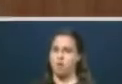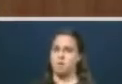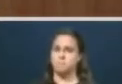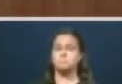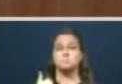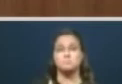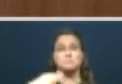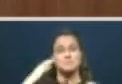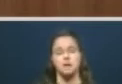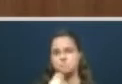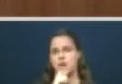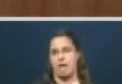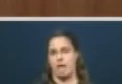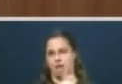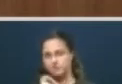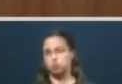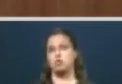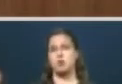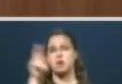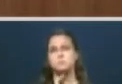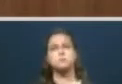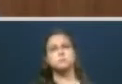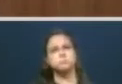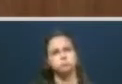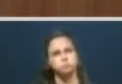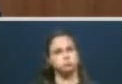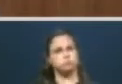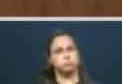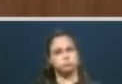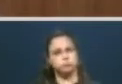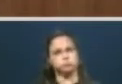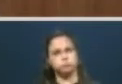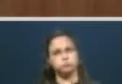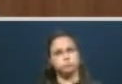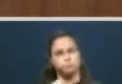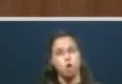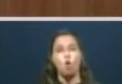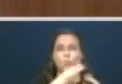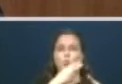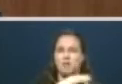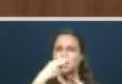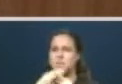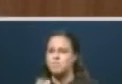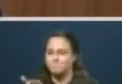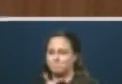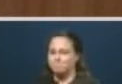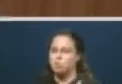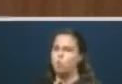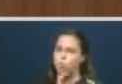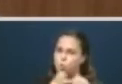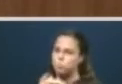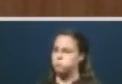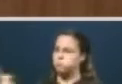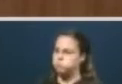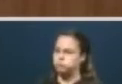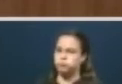algo que anunció que reitero tenemos la voluntad de seguir compartiendo políticamente con los grupos que hasta ahora han venido